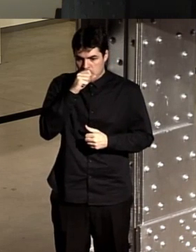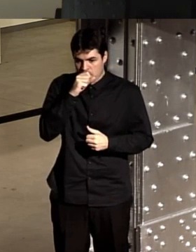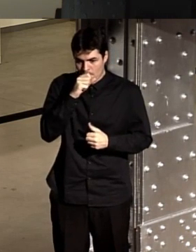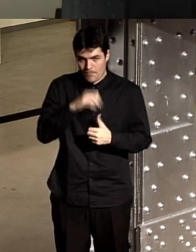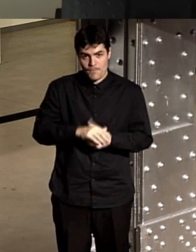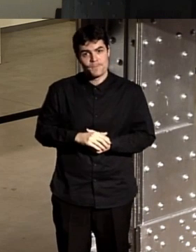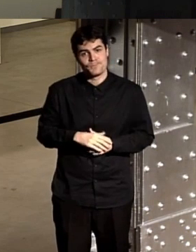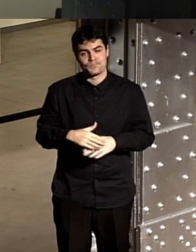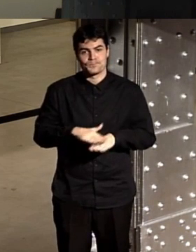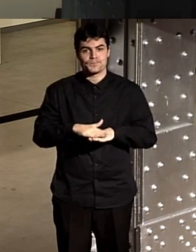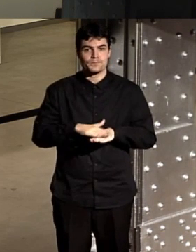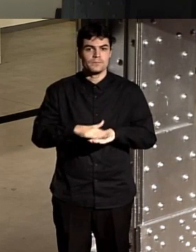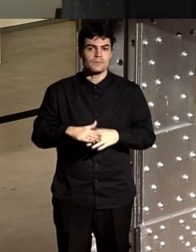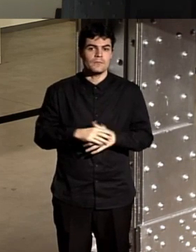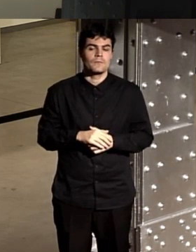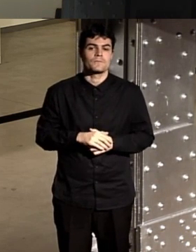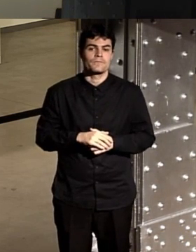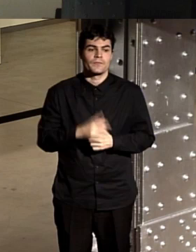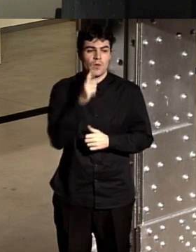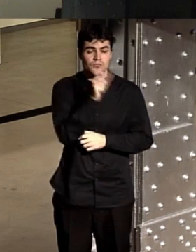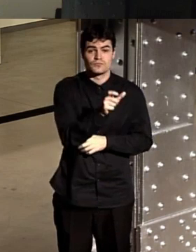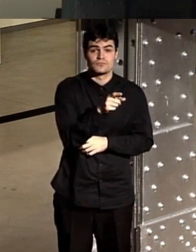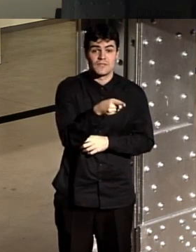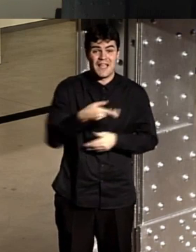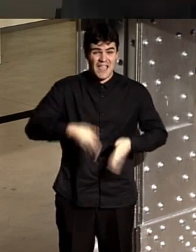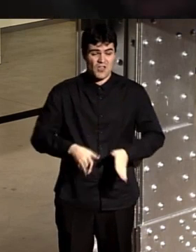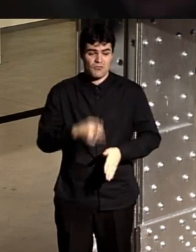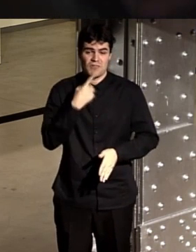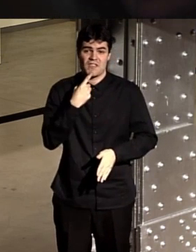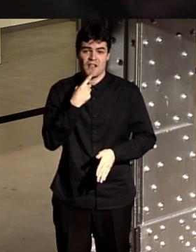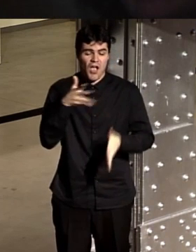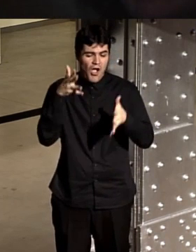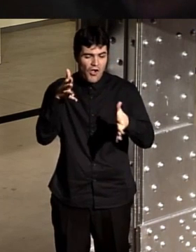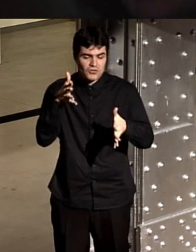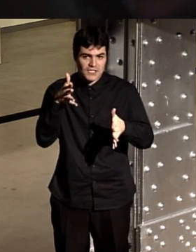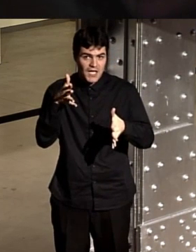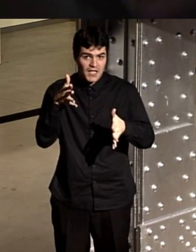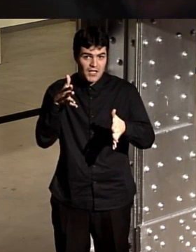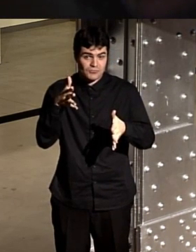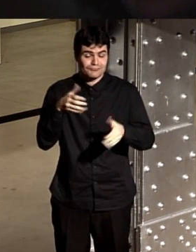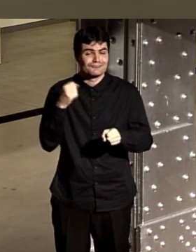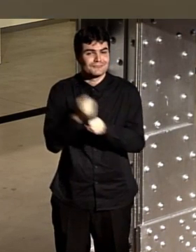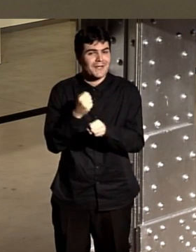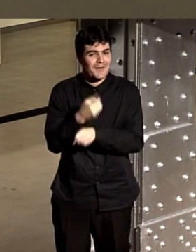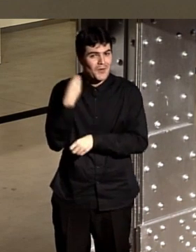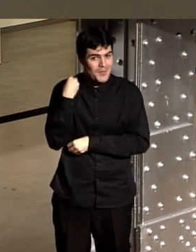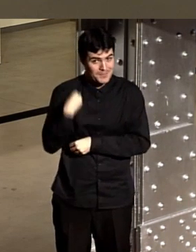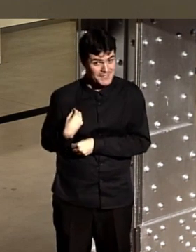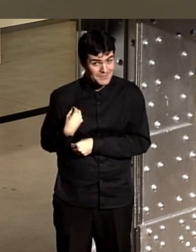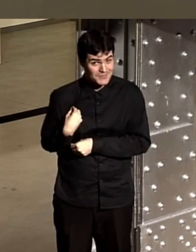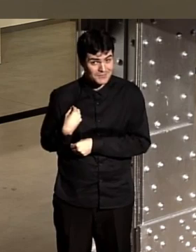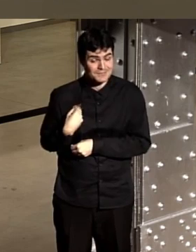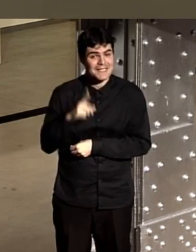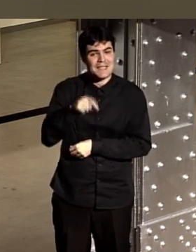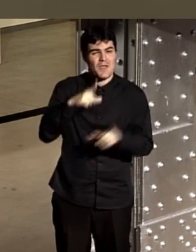Muy rápida, se responde con un monosílabo. ¿Le recomendarías a tu hijo que siguiera tus pasos? ¿Qué? Que si querrías que tu hijo fuera también